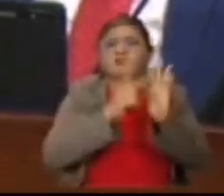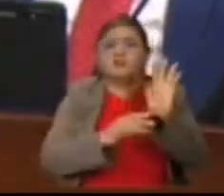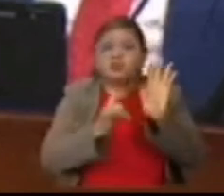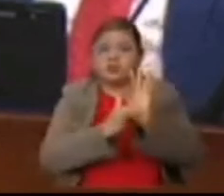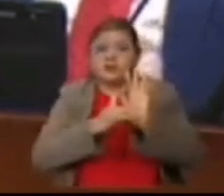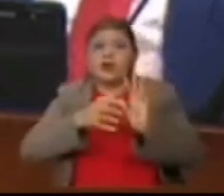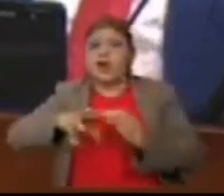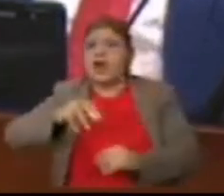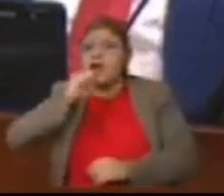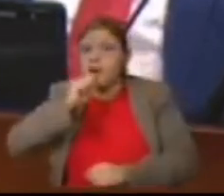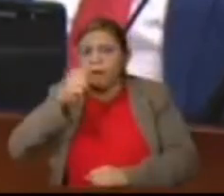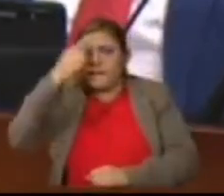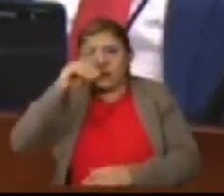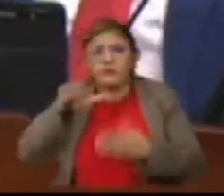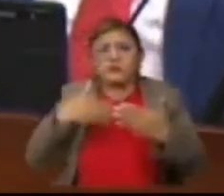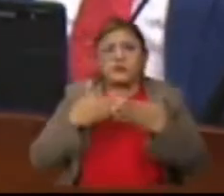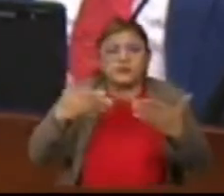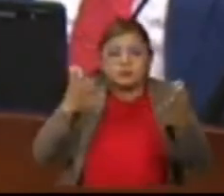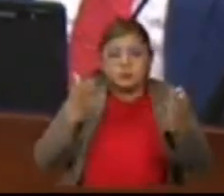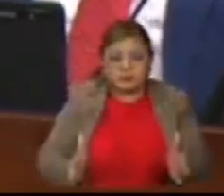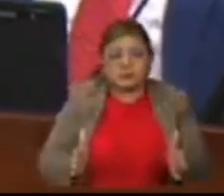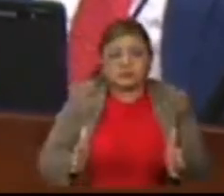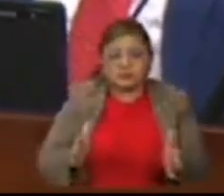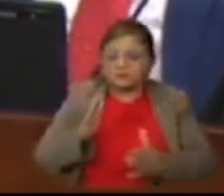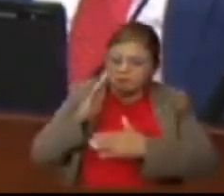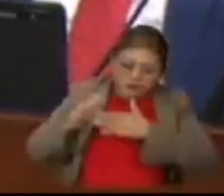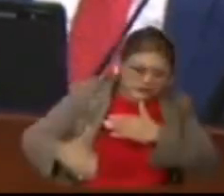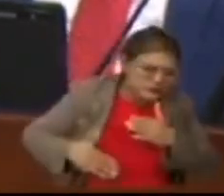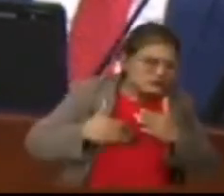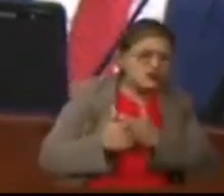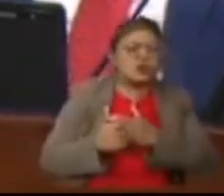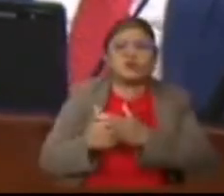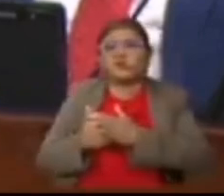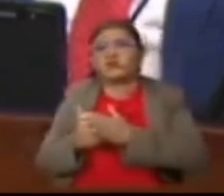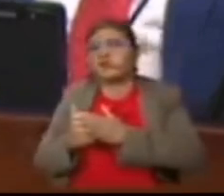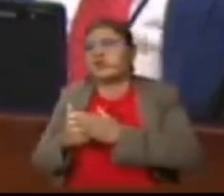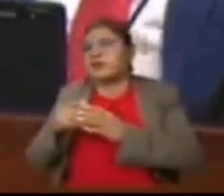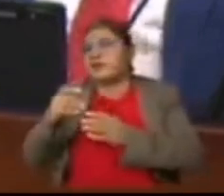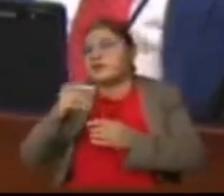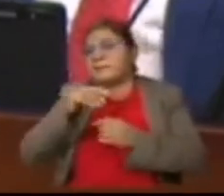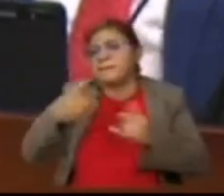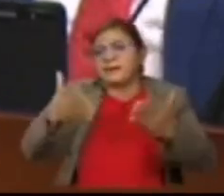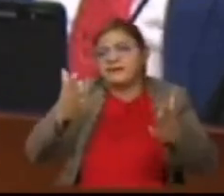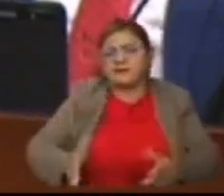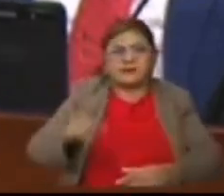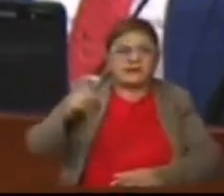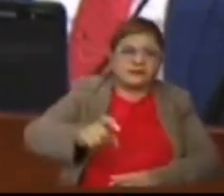enriquecerlo, porque este es un proyecto de todos. Esto es un proyecto, una iniciativa legislativa en